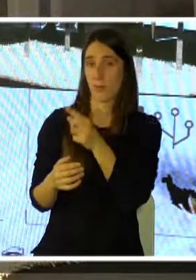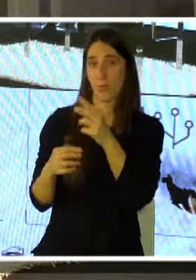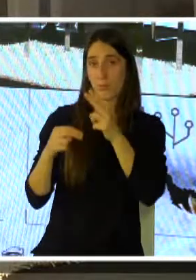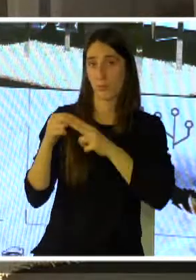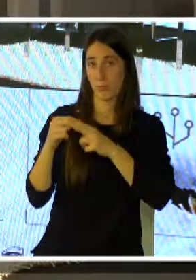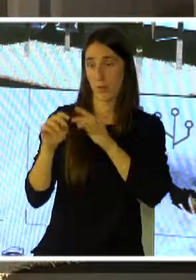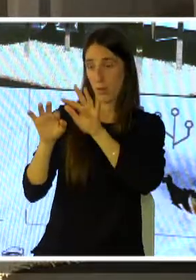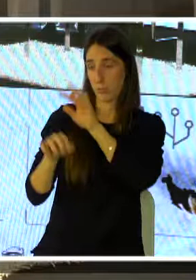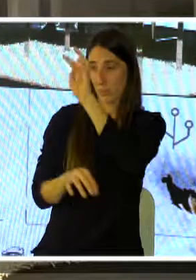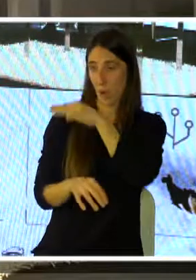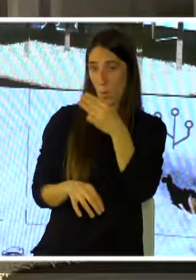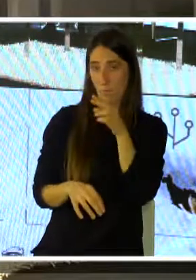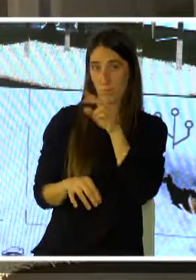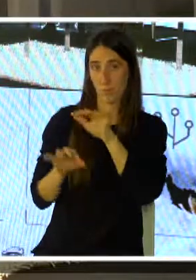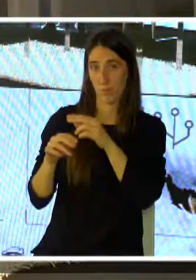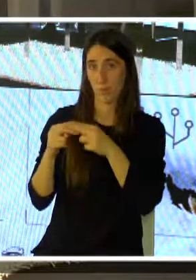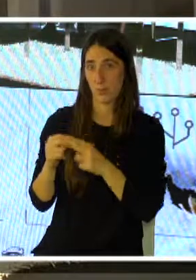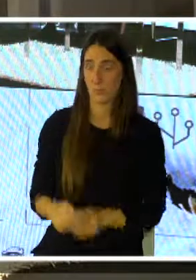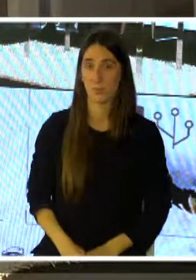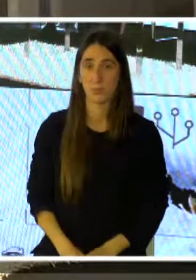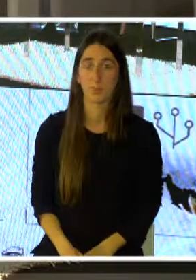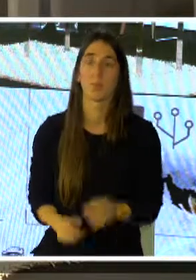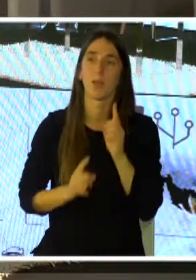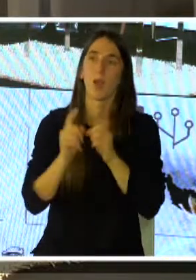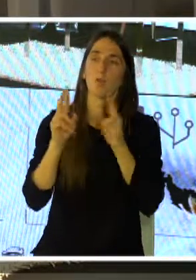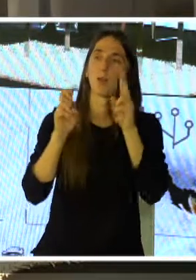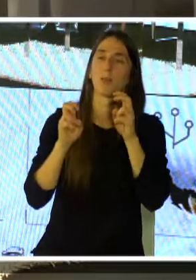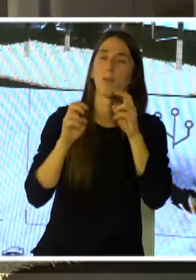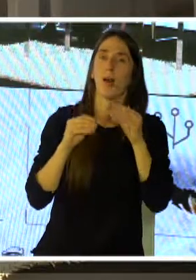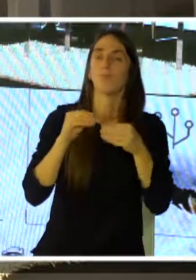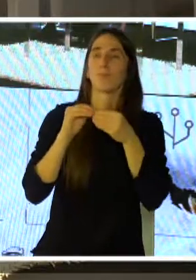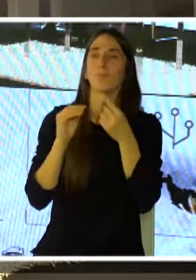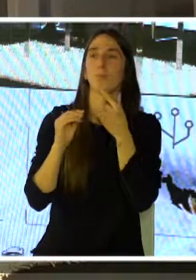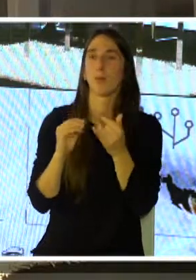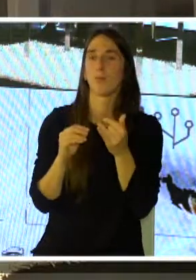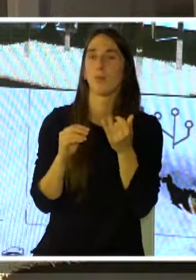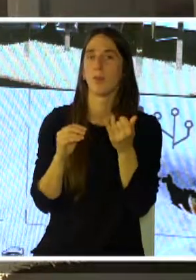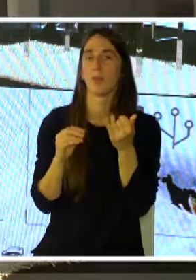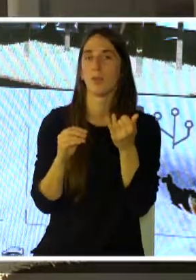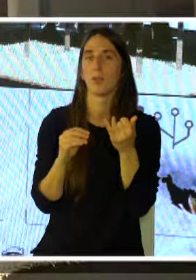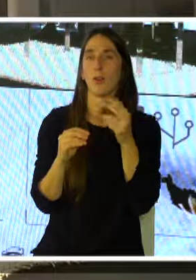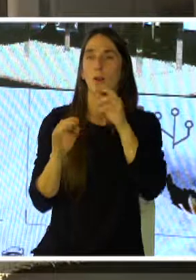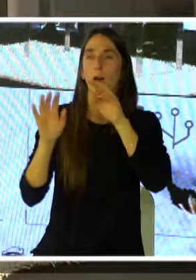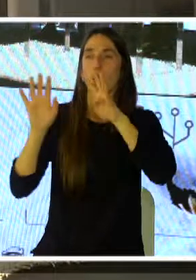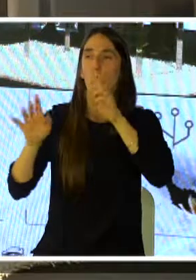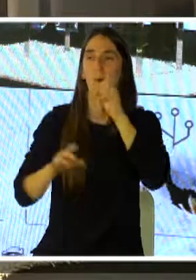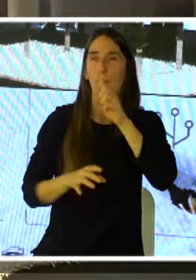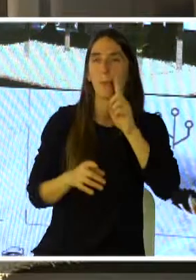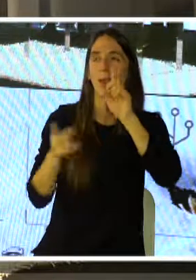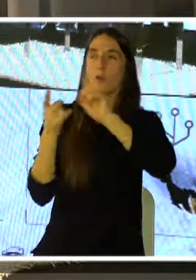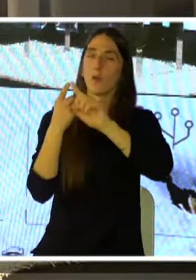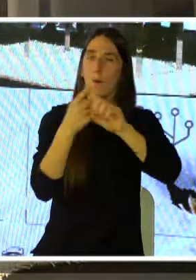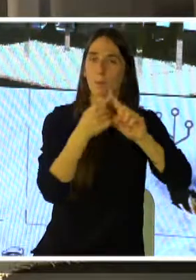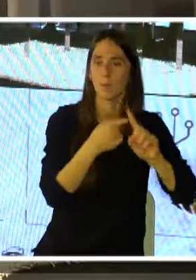página de Internet. Algunos temas adicionales que tenemos acá, por ejemplo, 9.000 convenios se